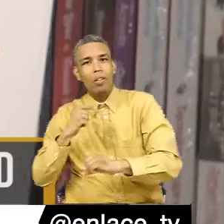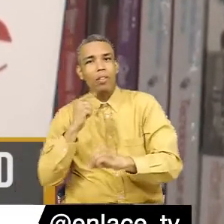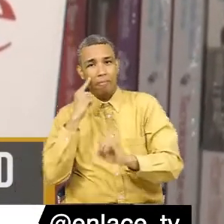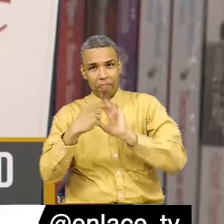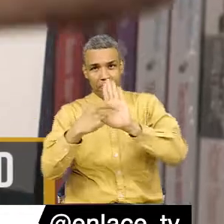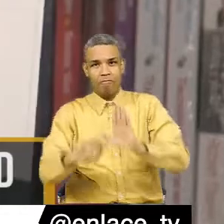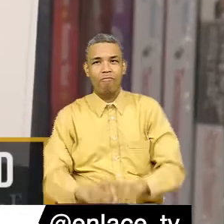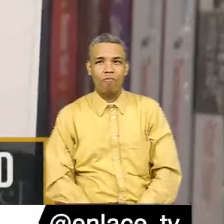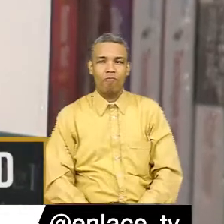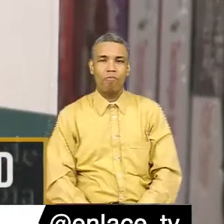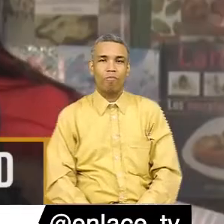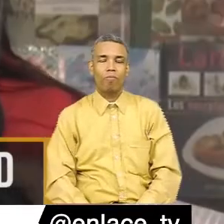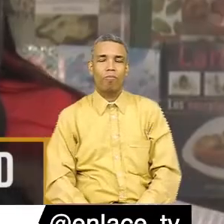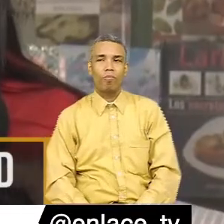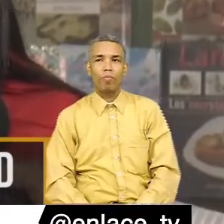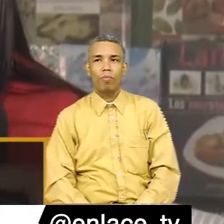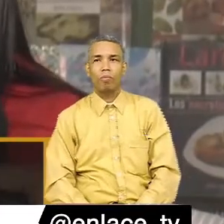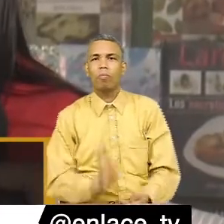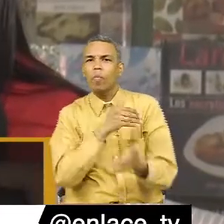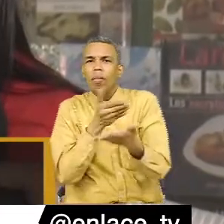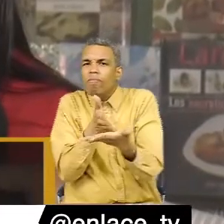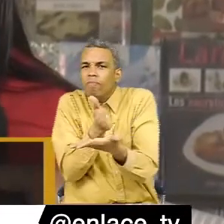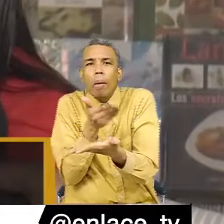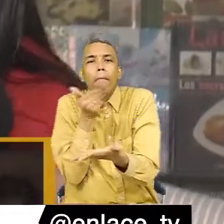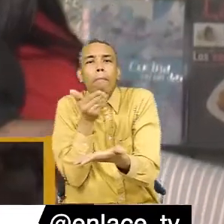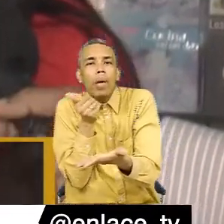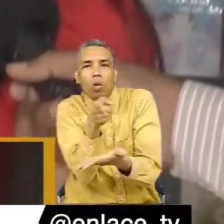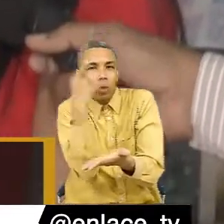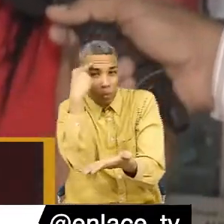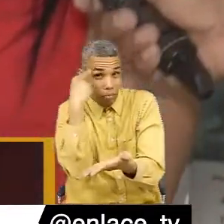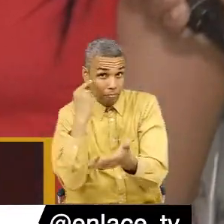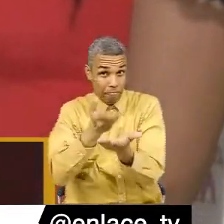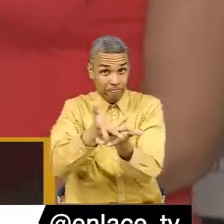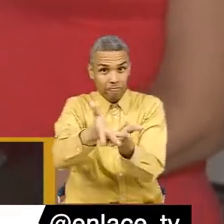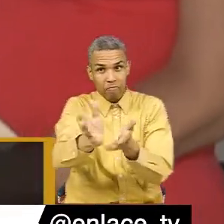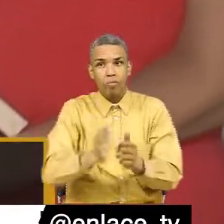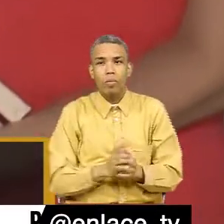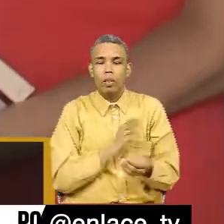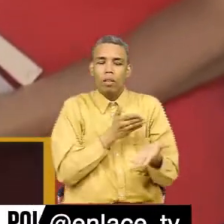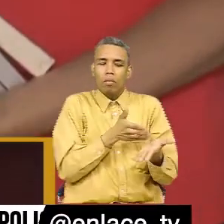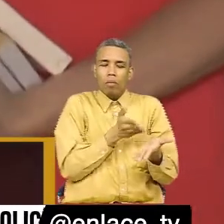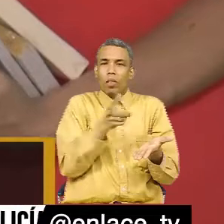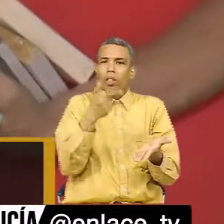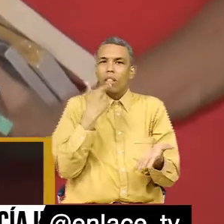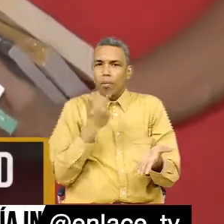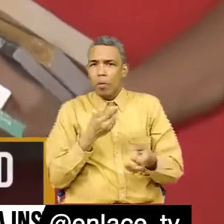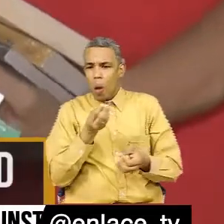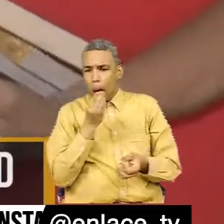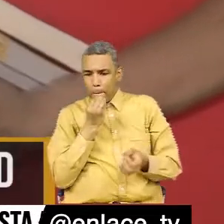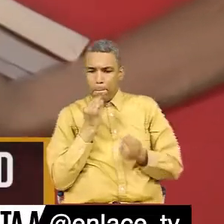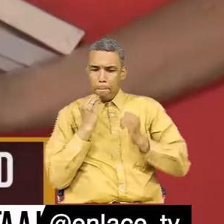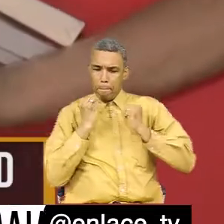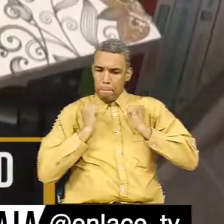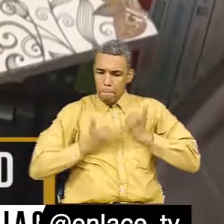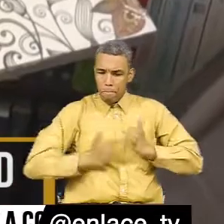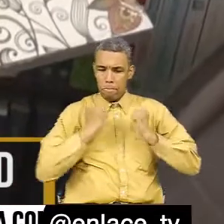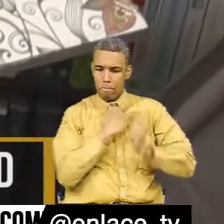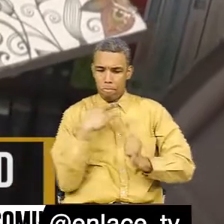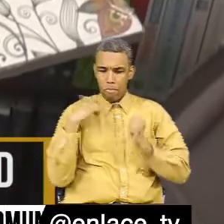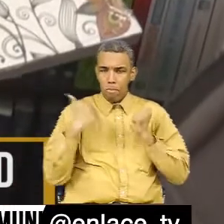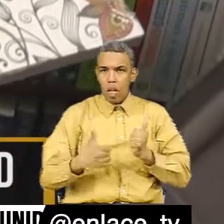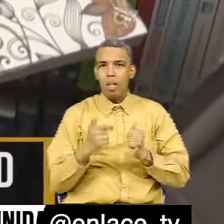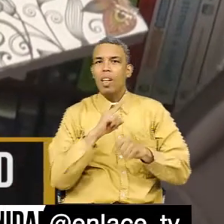50. Seleccionamos algunos títulos de libros, entre esas tenemos libros de lo que tiene que ver con dietas, libros románticos, libros de